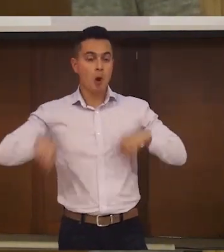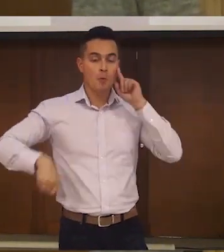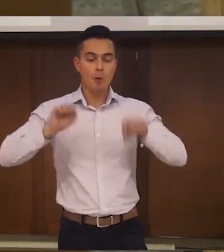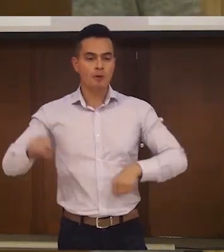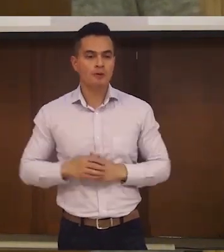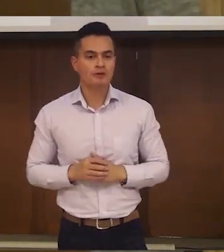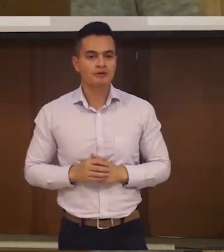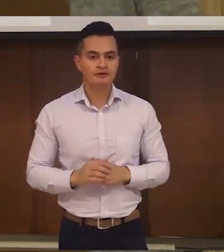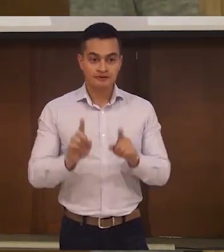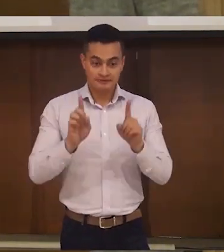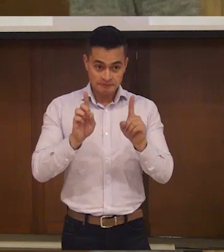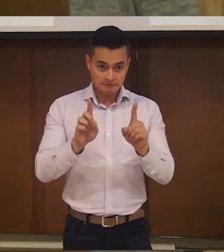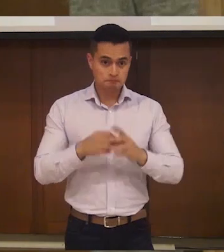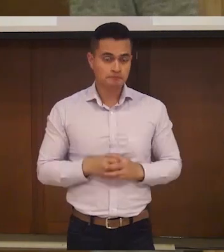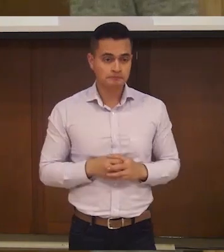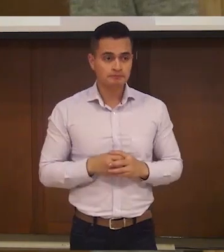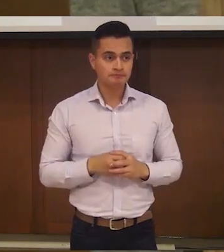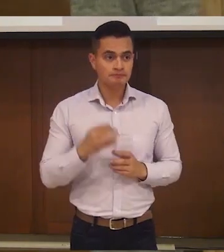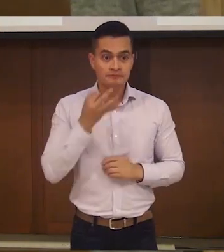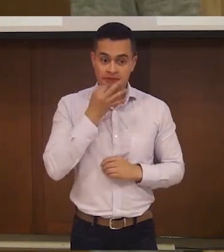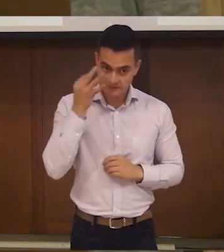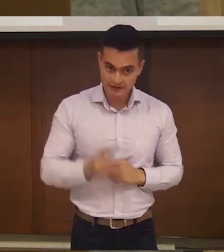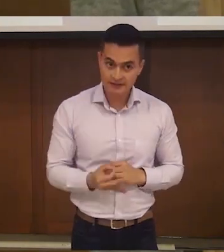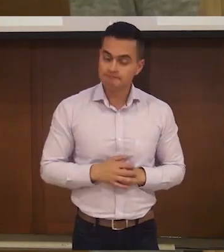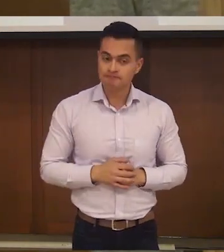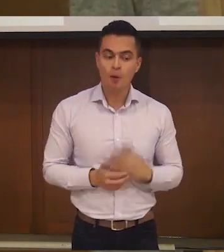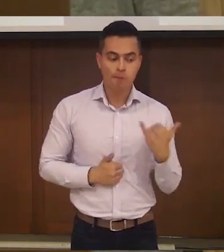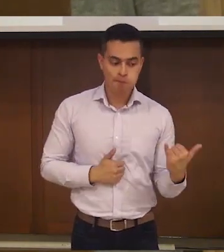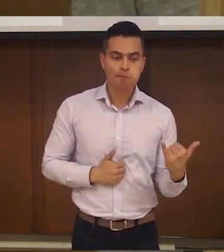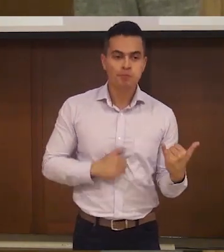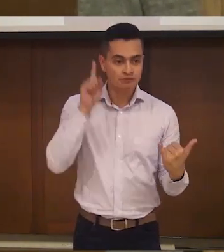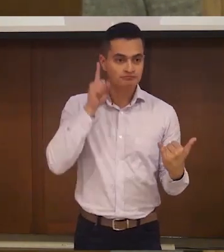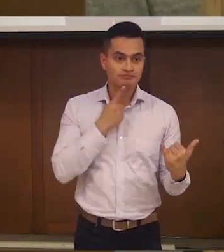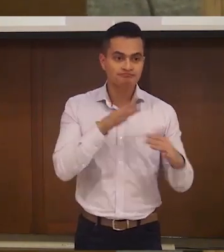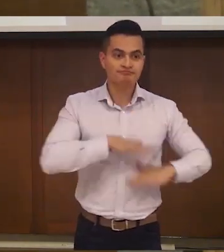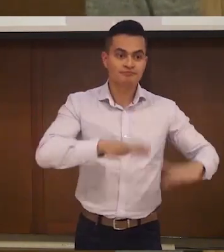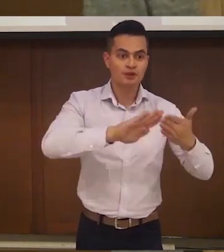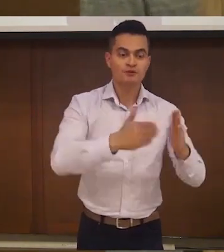Pues la realidad es que no es así, y ahora digo,